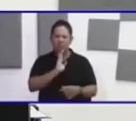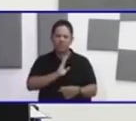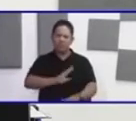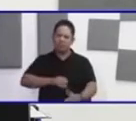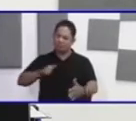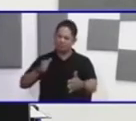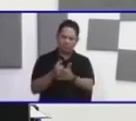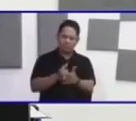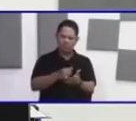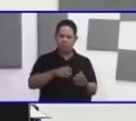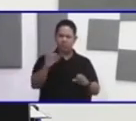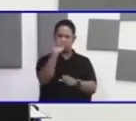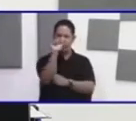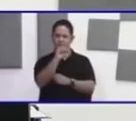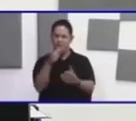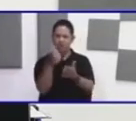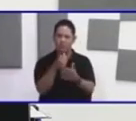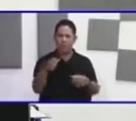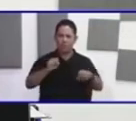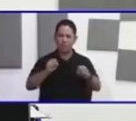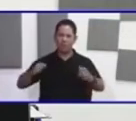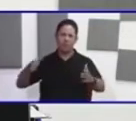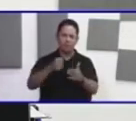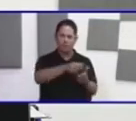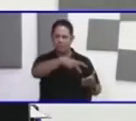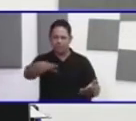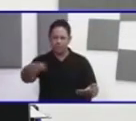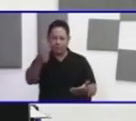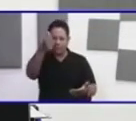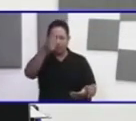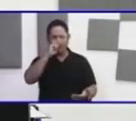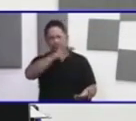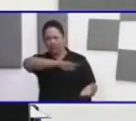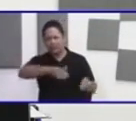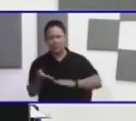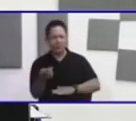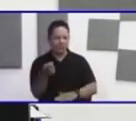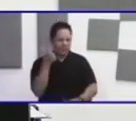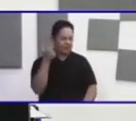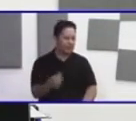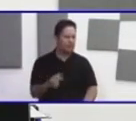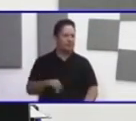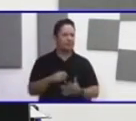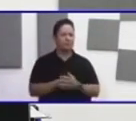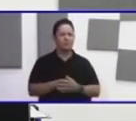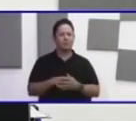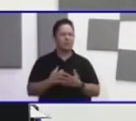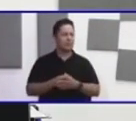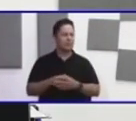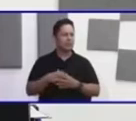que también el tema de accidentalidad en la conducción de motocicletas y vehículos, por supuesto que ha